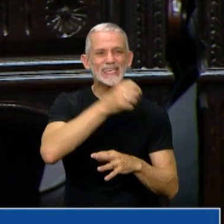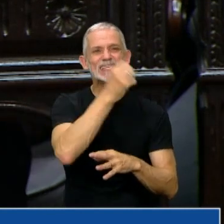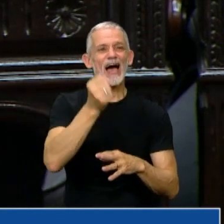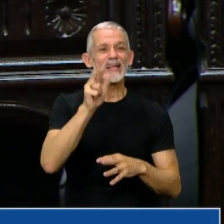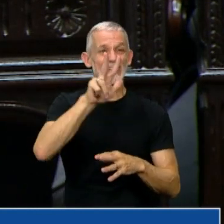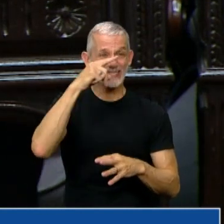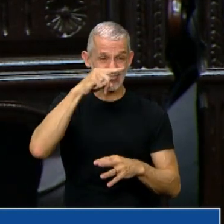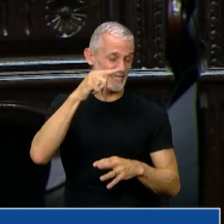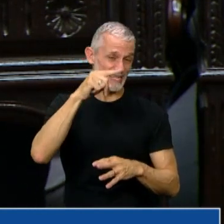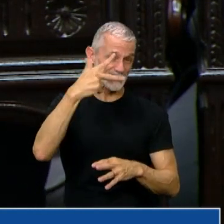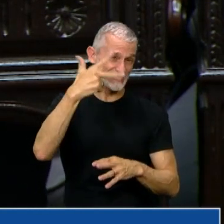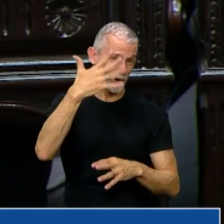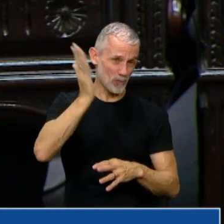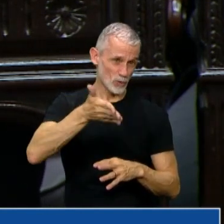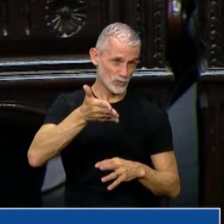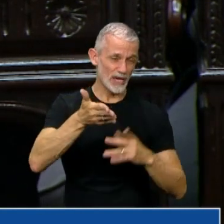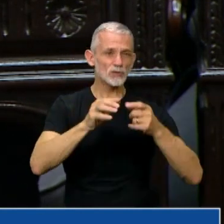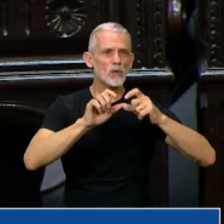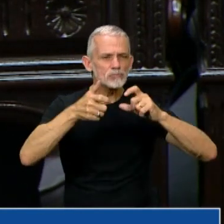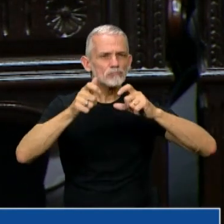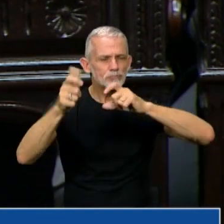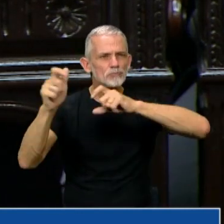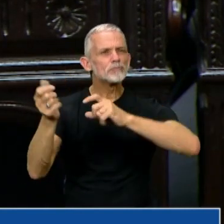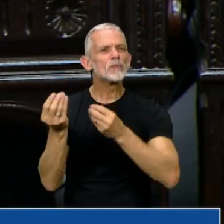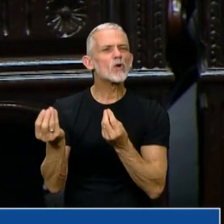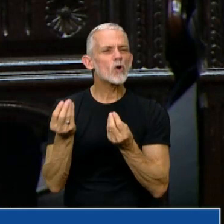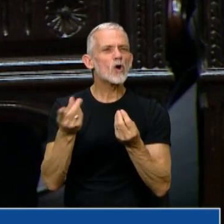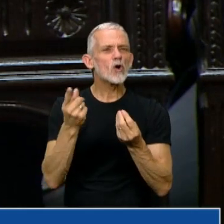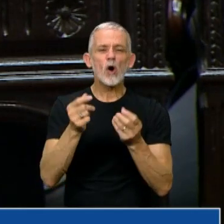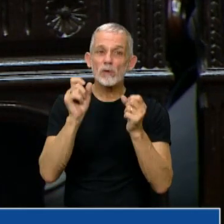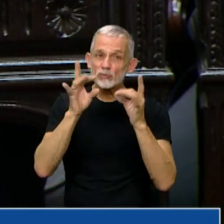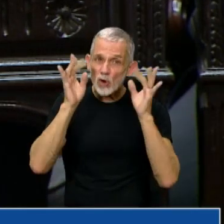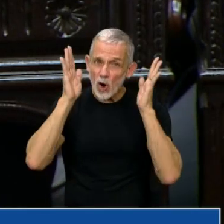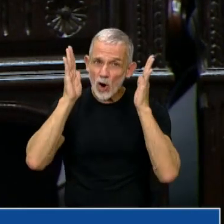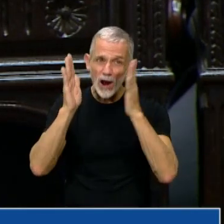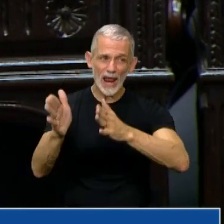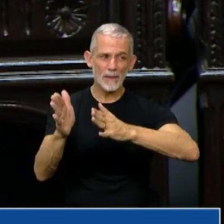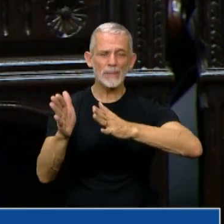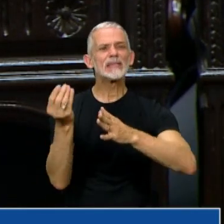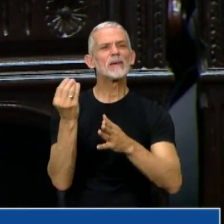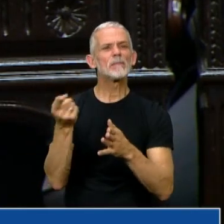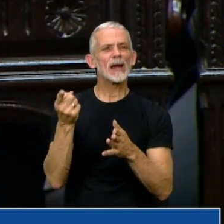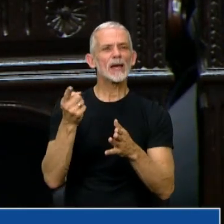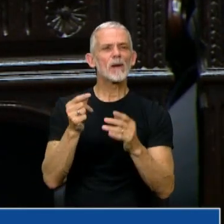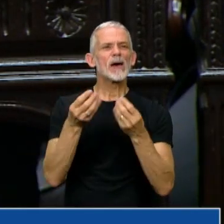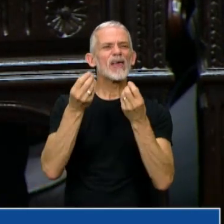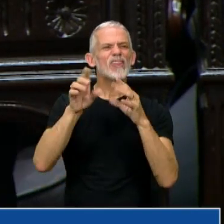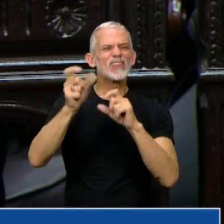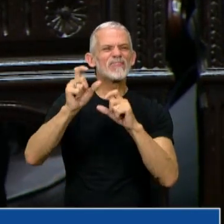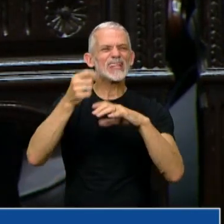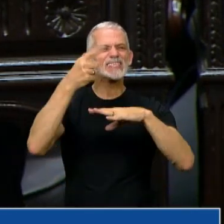al 35% que se va a aplicar exclusivamente por el excedente